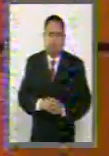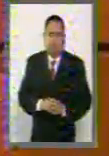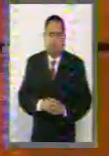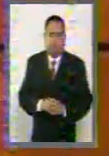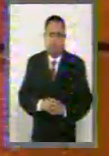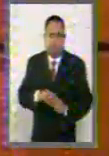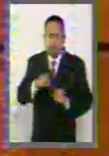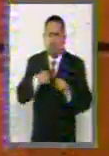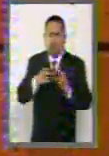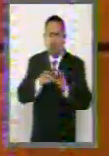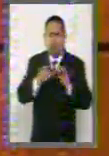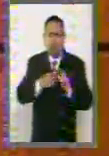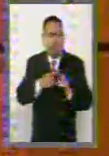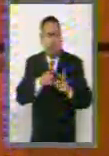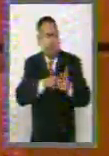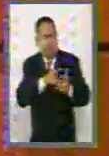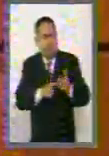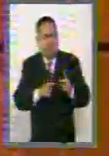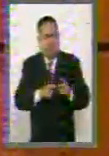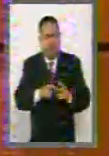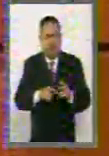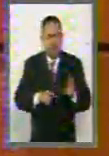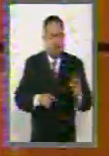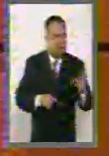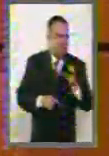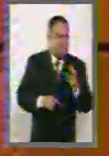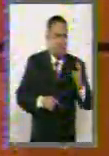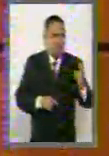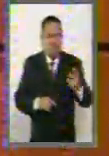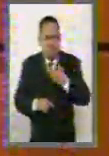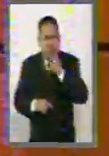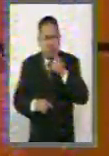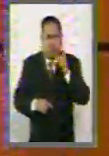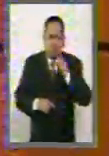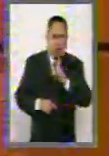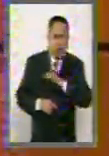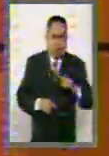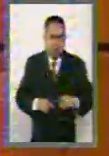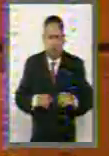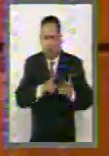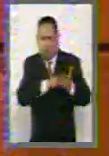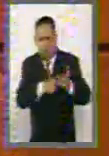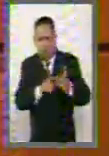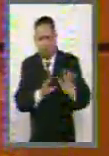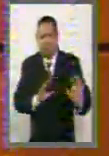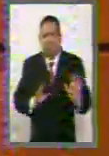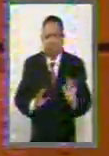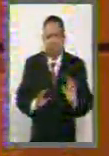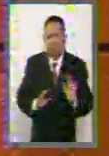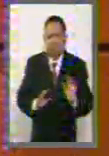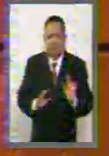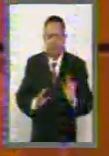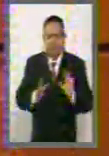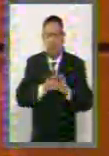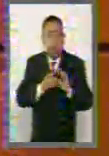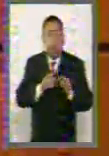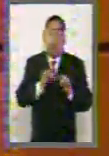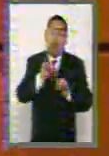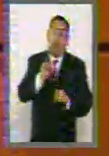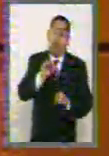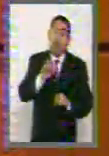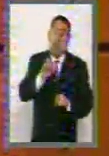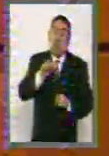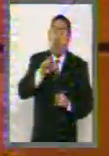Yo no voy a criticar a ninguno de las y los aspirantes. Yo no voy a calificar su idoneidad,